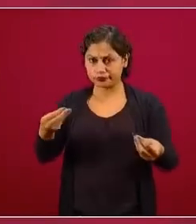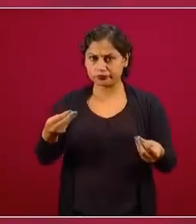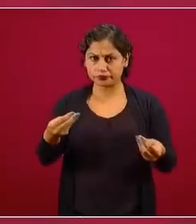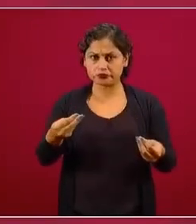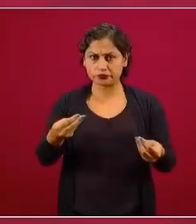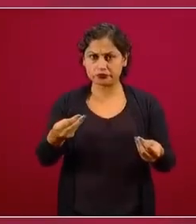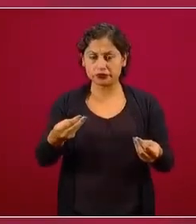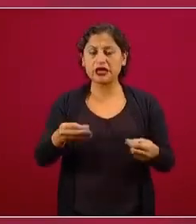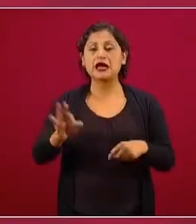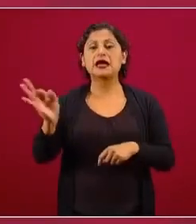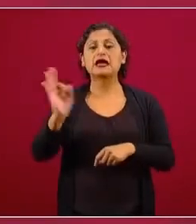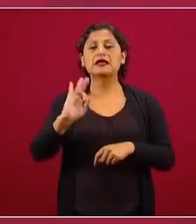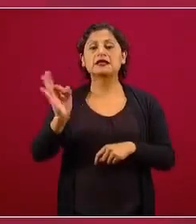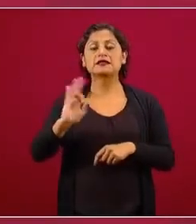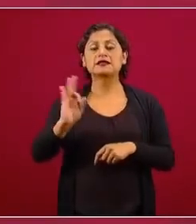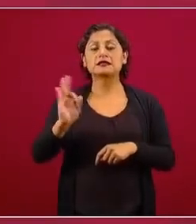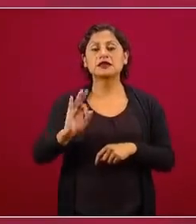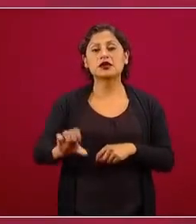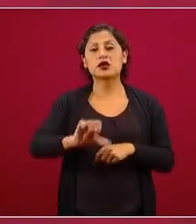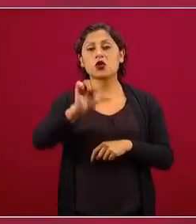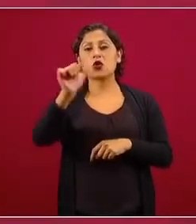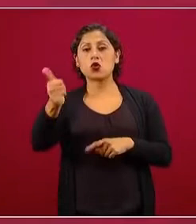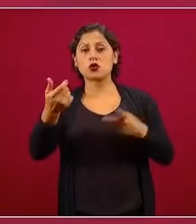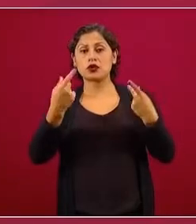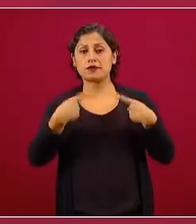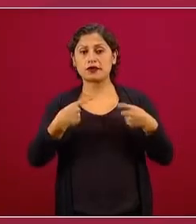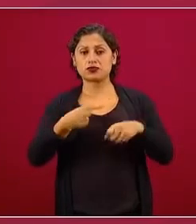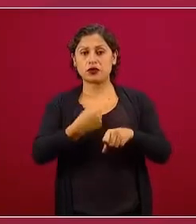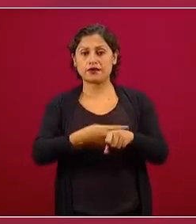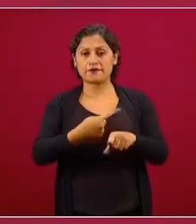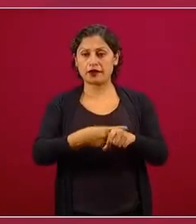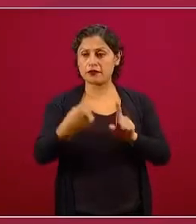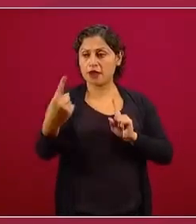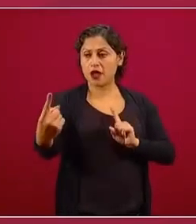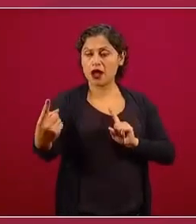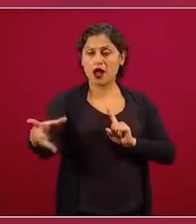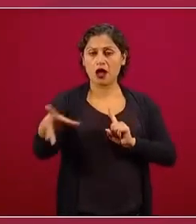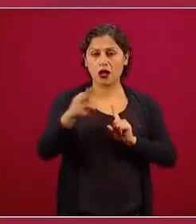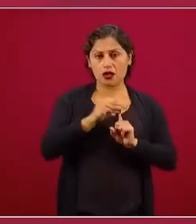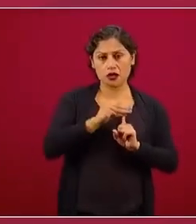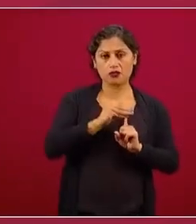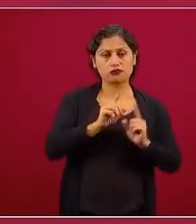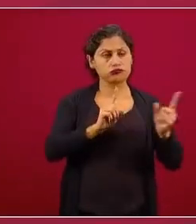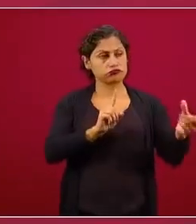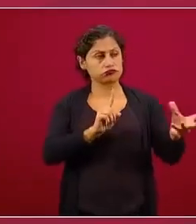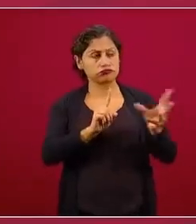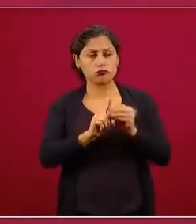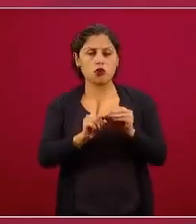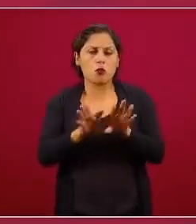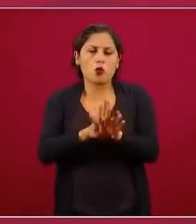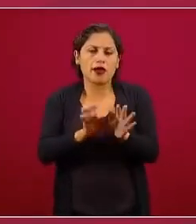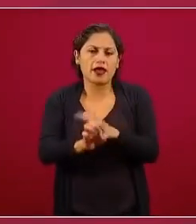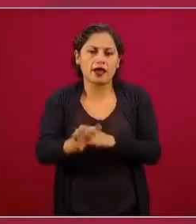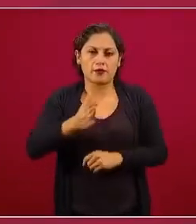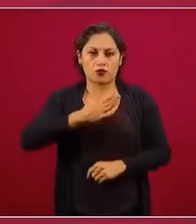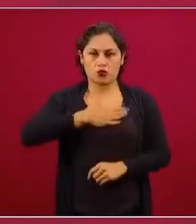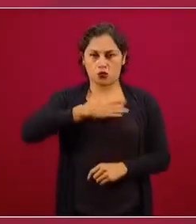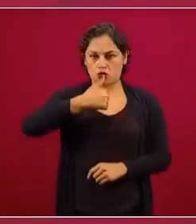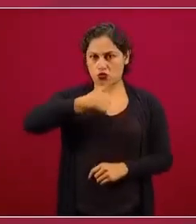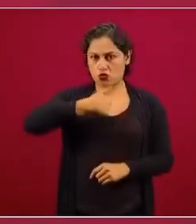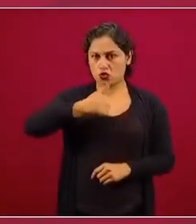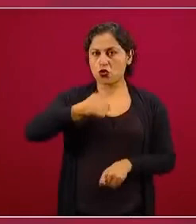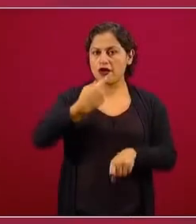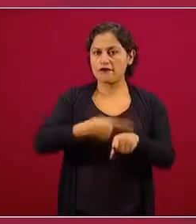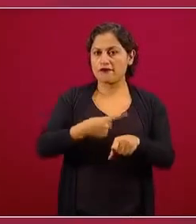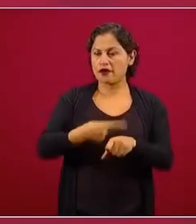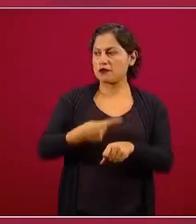a otra persona que está enferma, puede contagiarse. Es decir, si yo ya me enfermé hace un mes, hace dos meses, me recuperé, pero